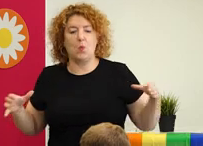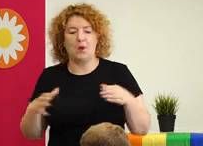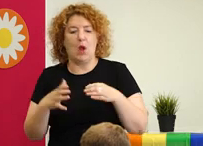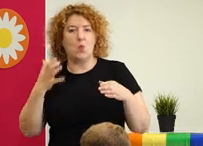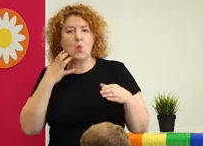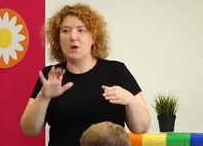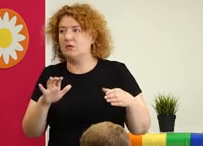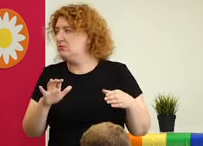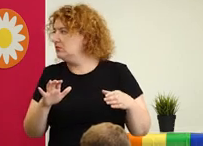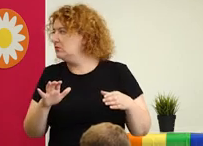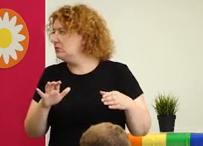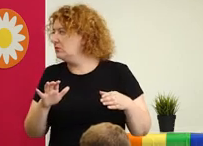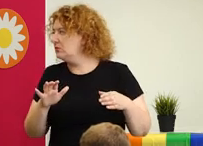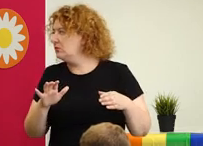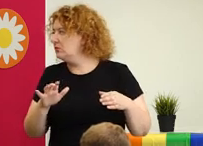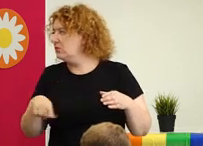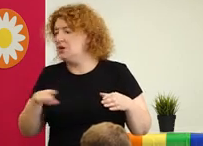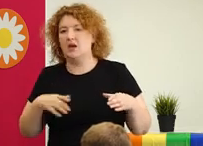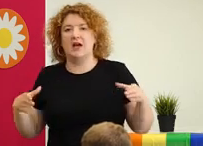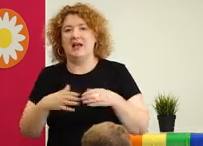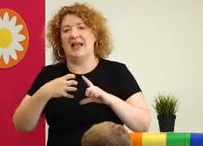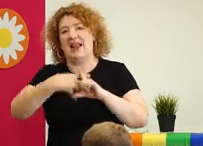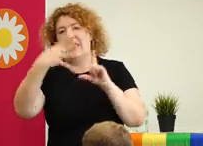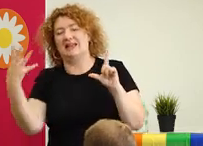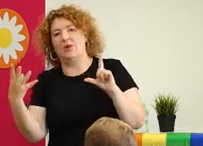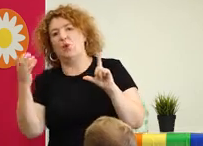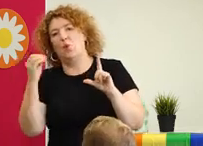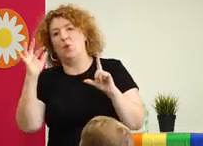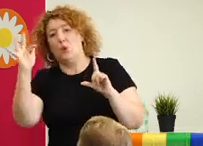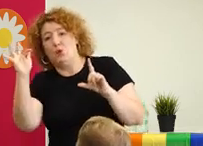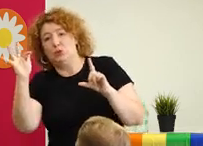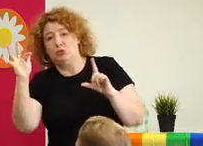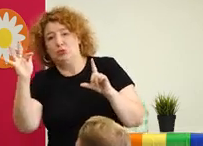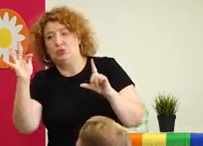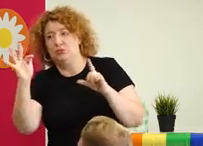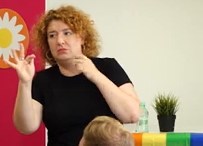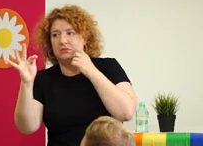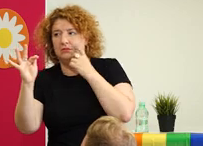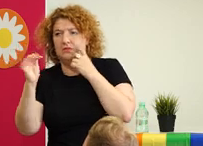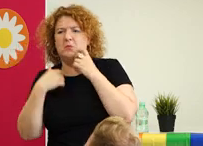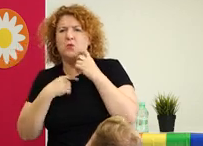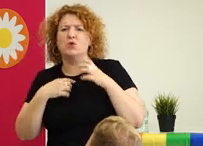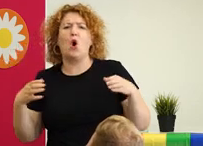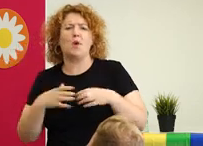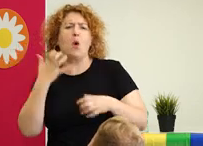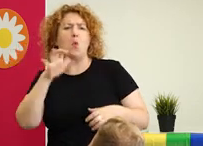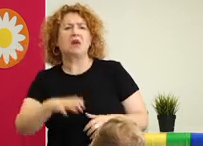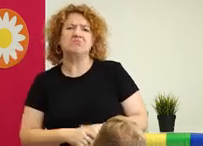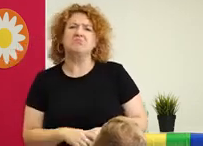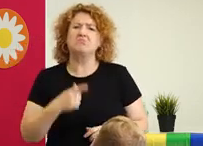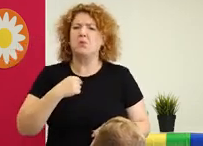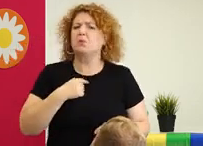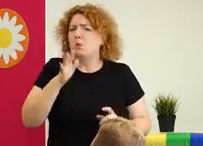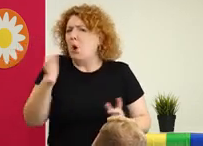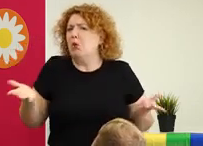queer, nosotros aquí decimos colectivo LGTBIQ+, ¿no? Y me gusta más lo de comunidad queer, porque creo que